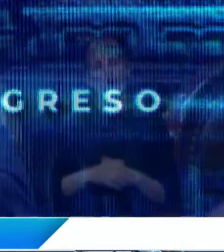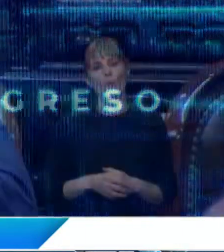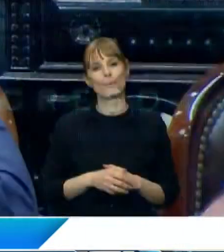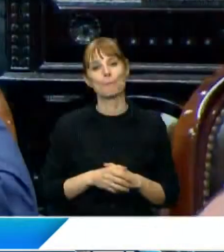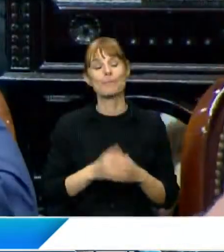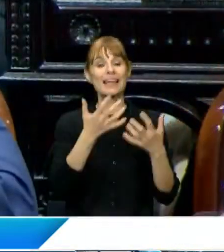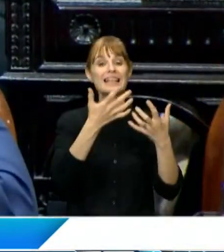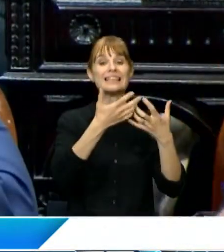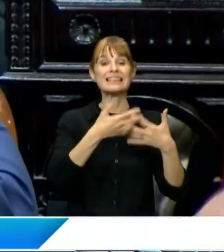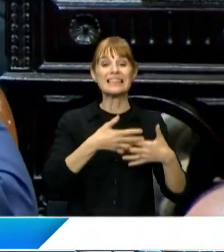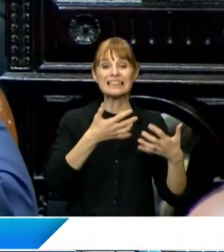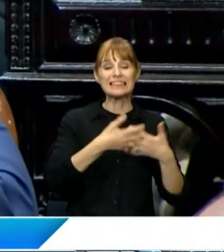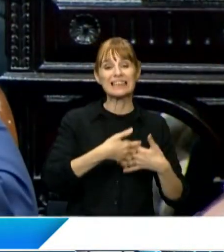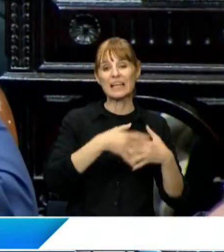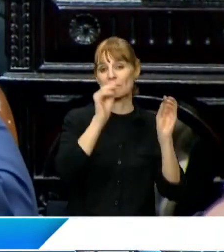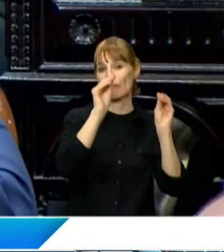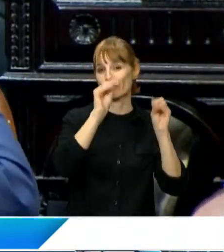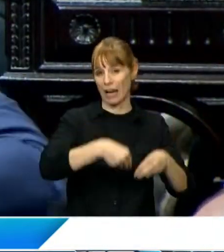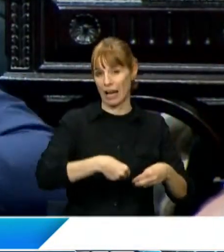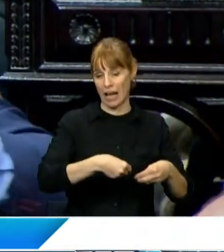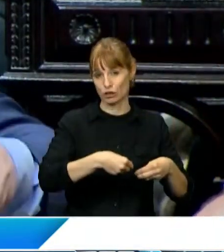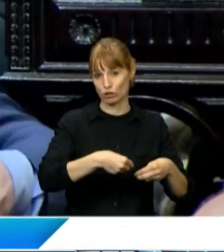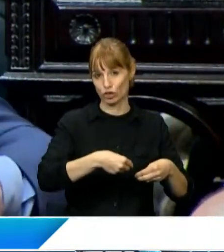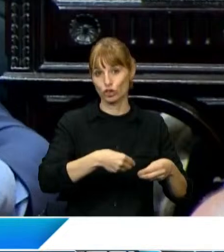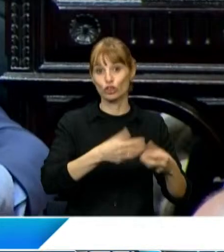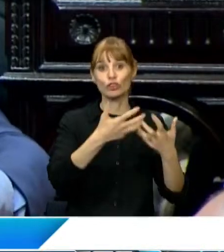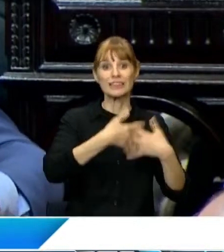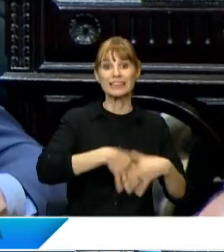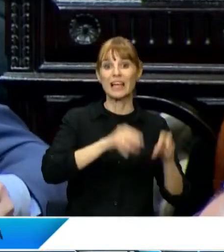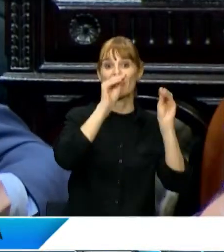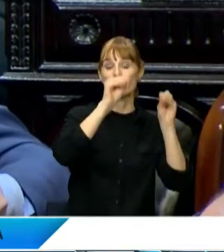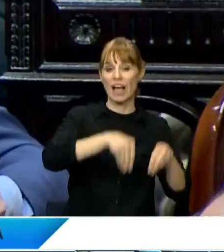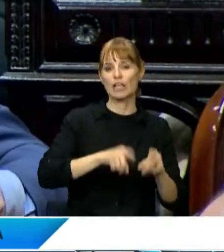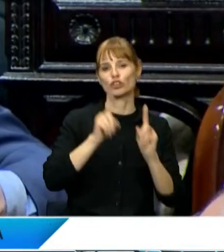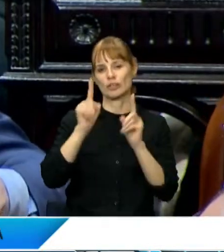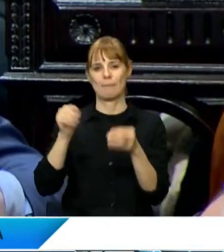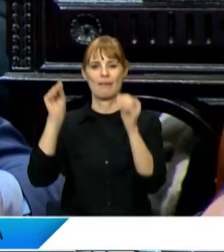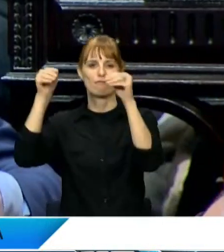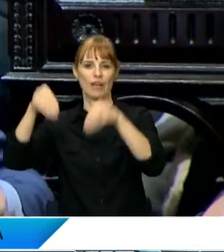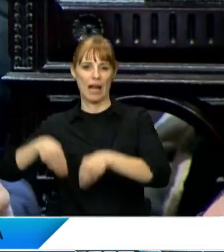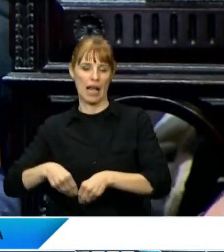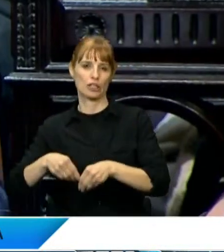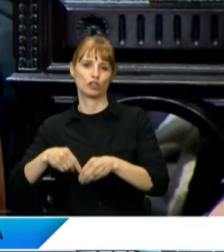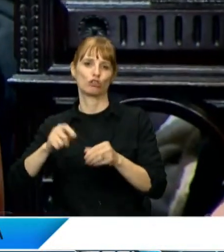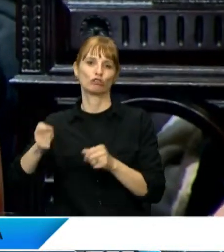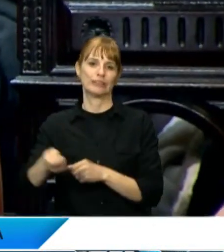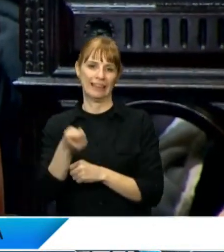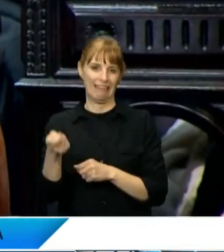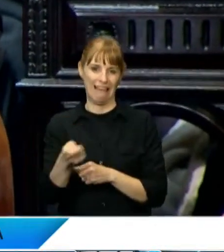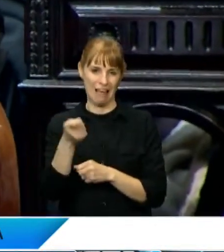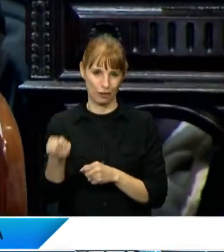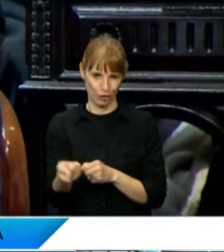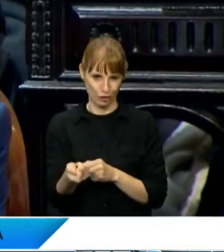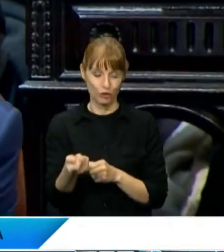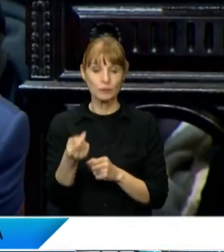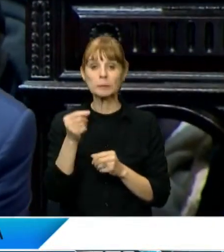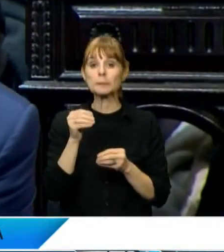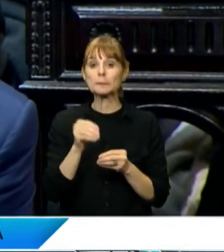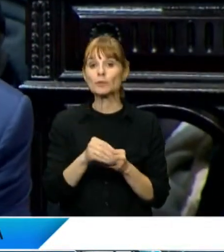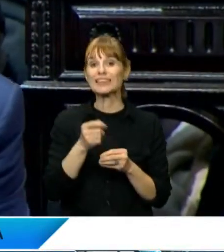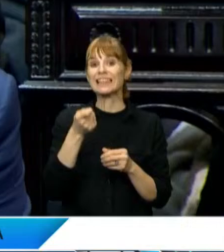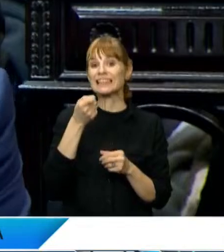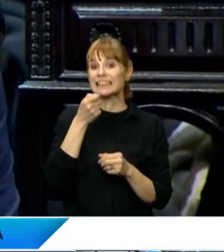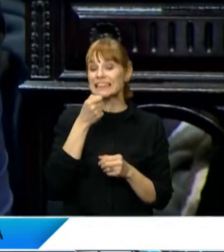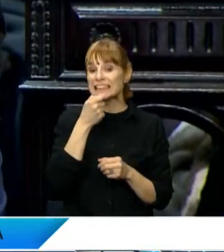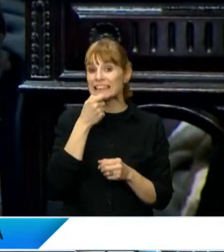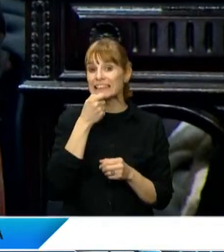El sistema ha fracasado y si ha fracasado el sistema, también han fracasado los sindicatos, porque si ha superado